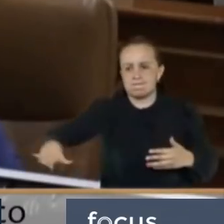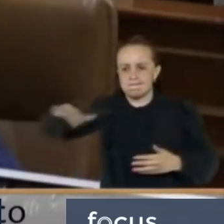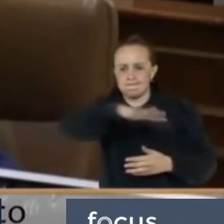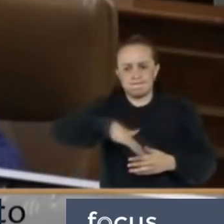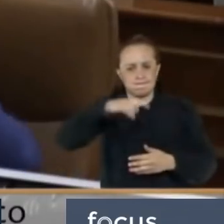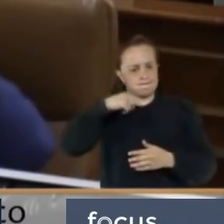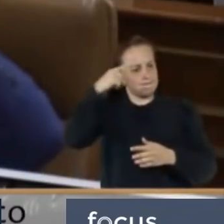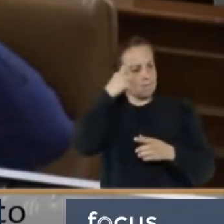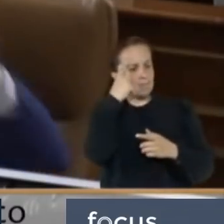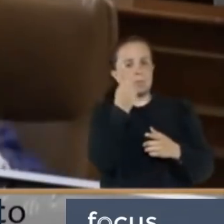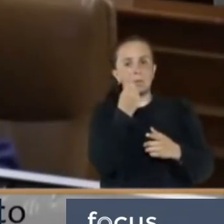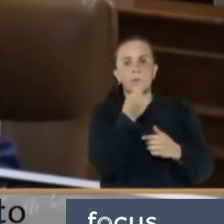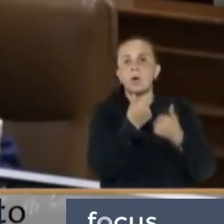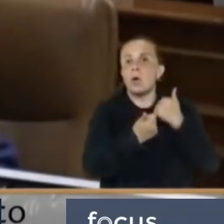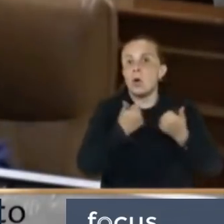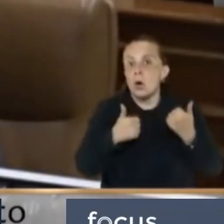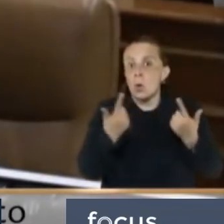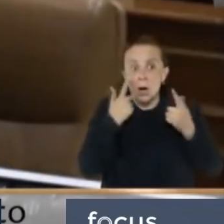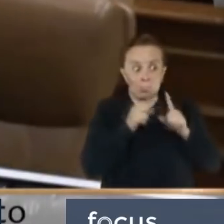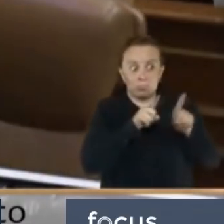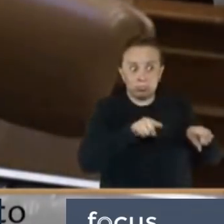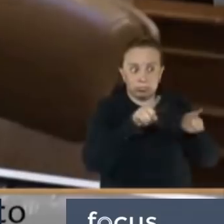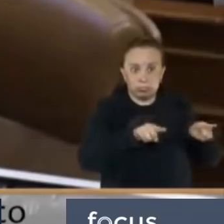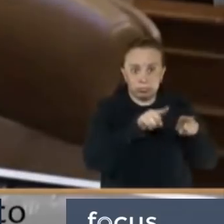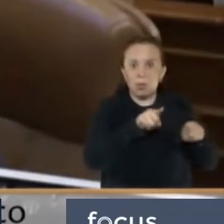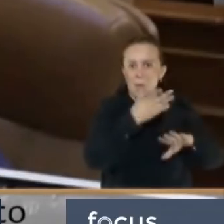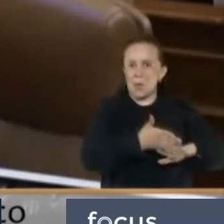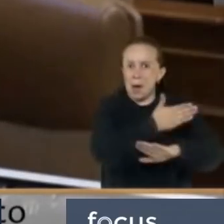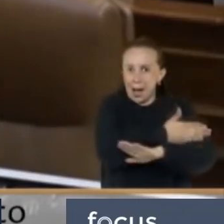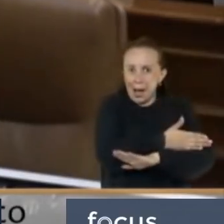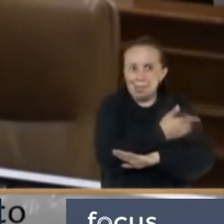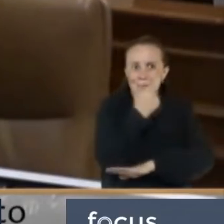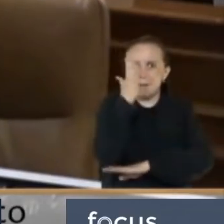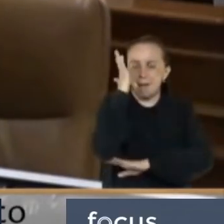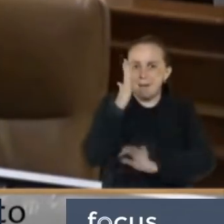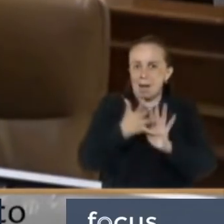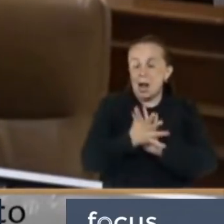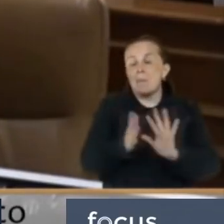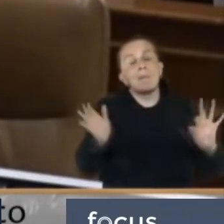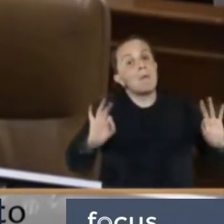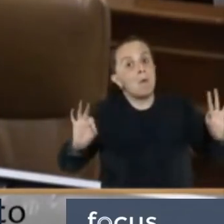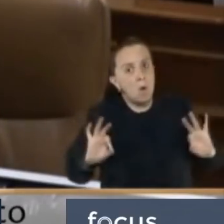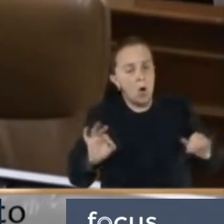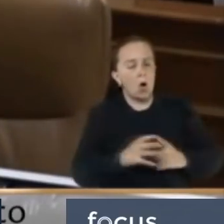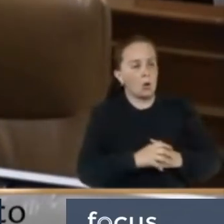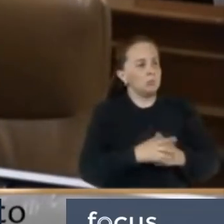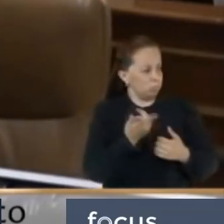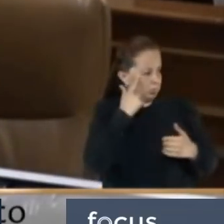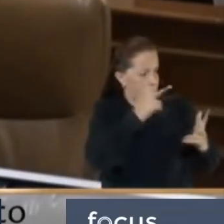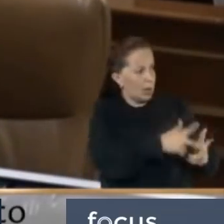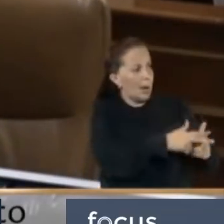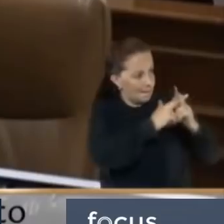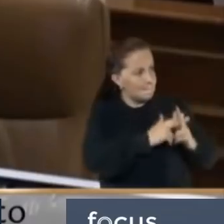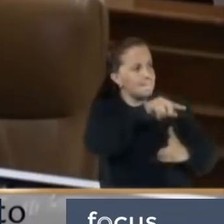nos hubiera enviado el cassette donde estaba su intervención o nos prestaran el borrador que